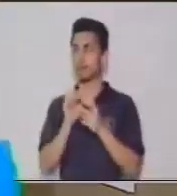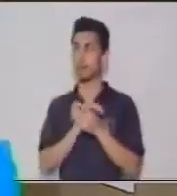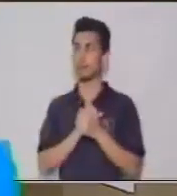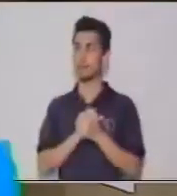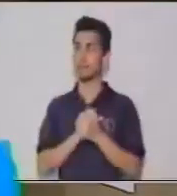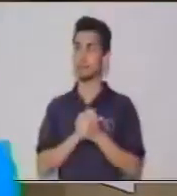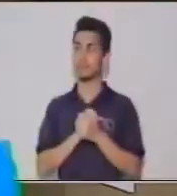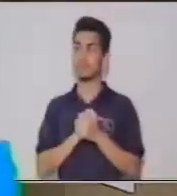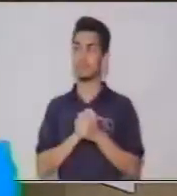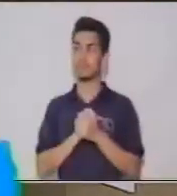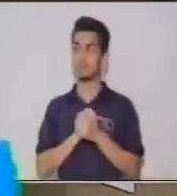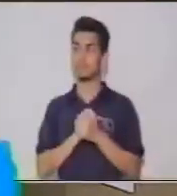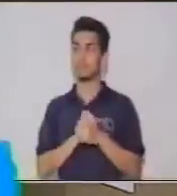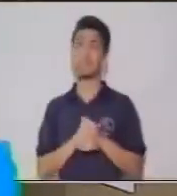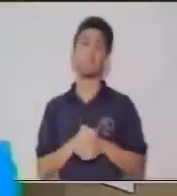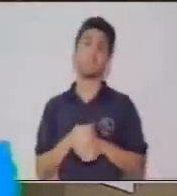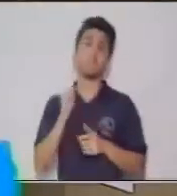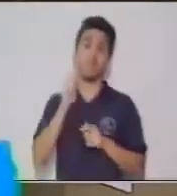es pescador,